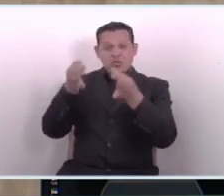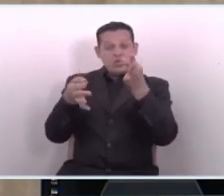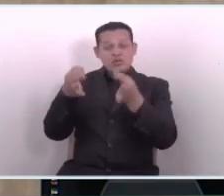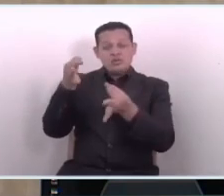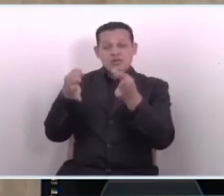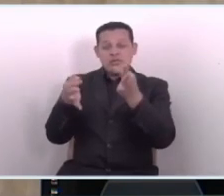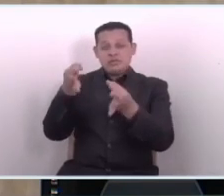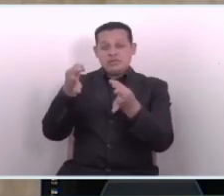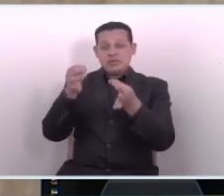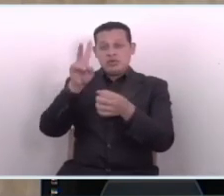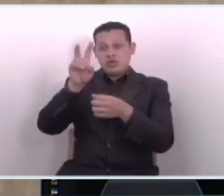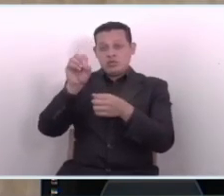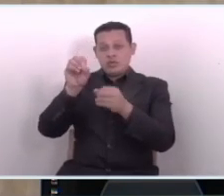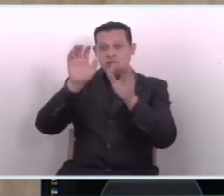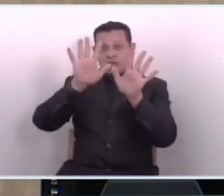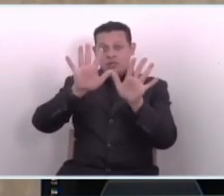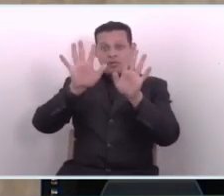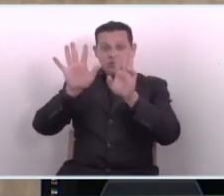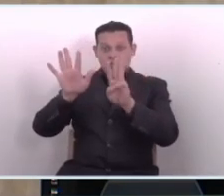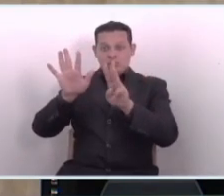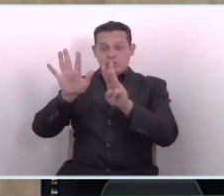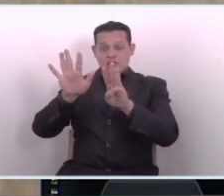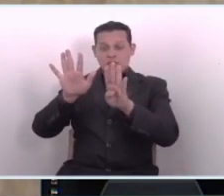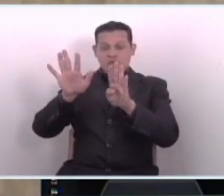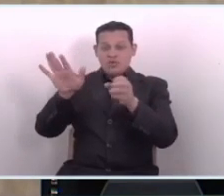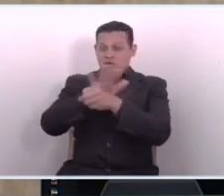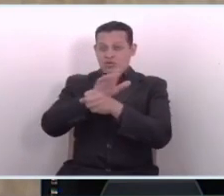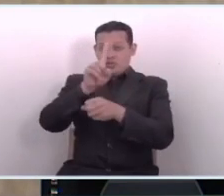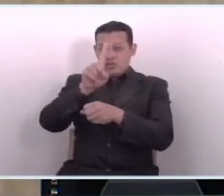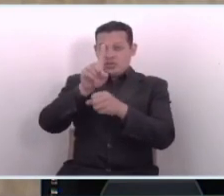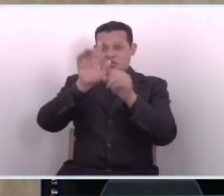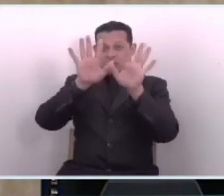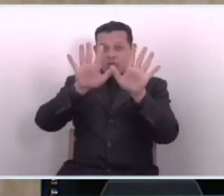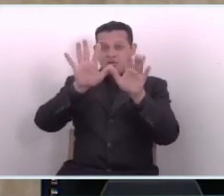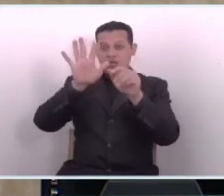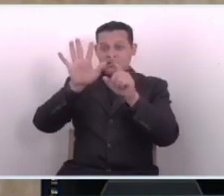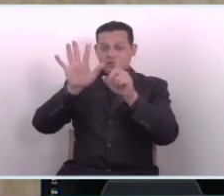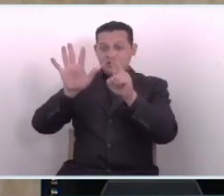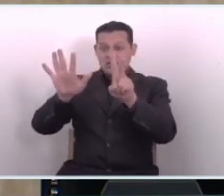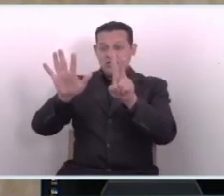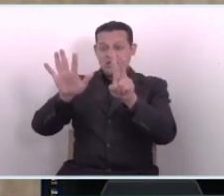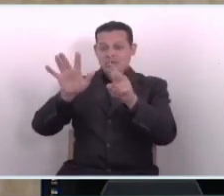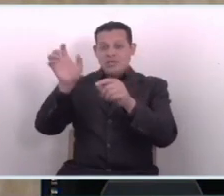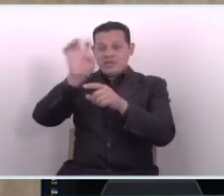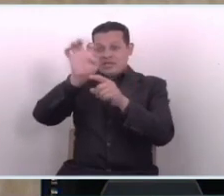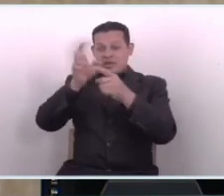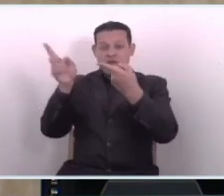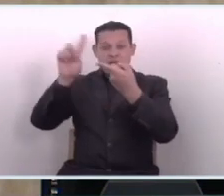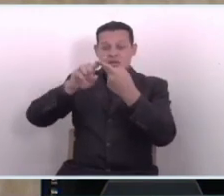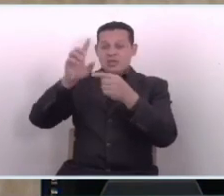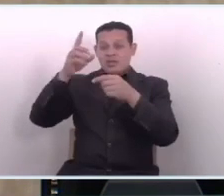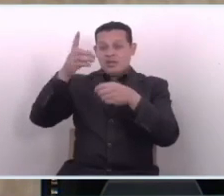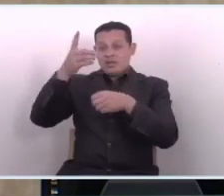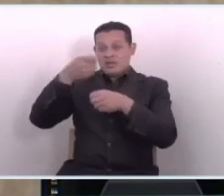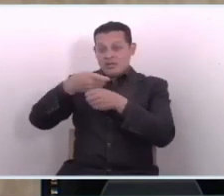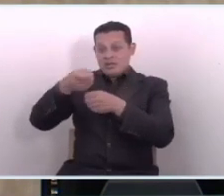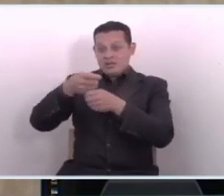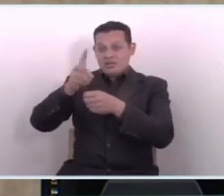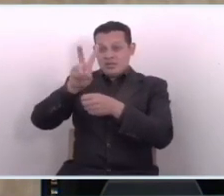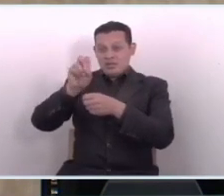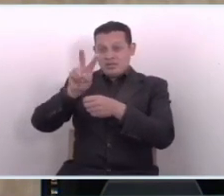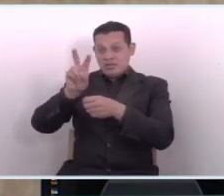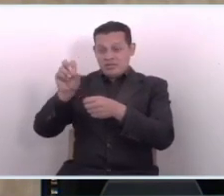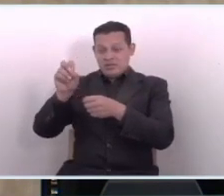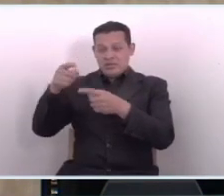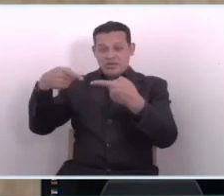Justicia, desde 2019 se registró un total de 117 casos entre enero y diciembre. En 2020, los hechos